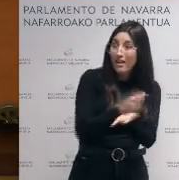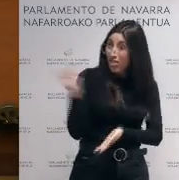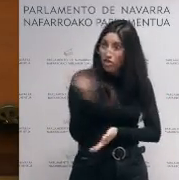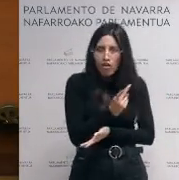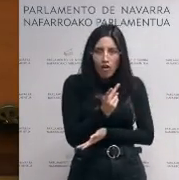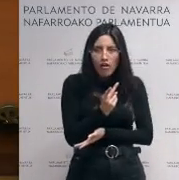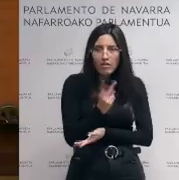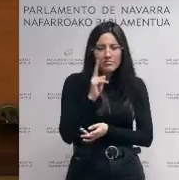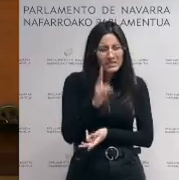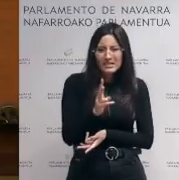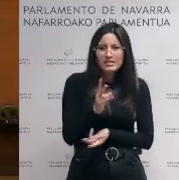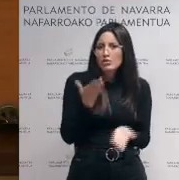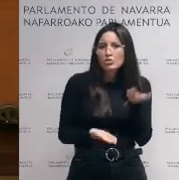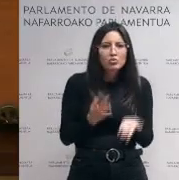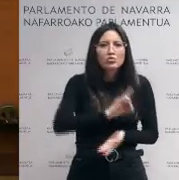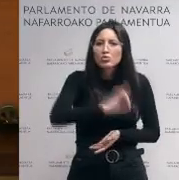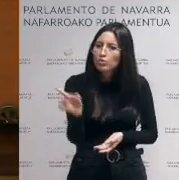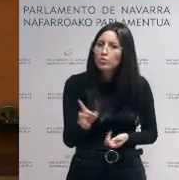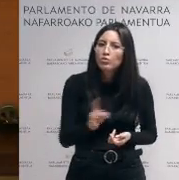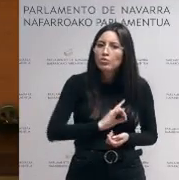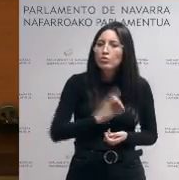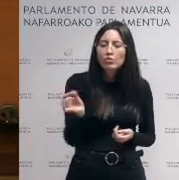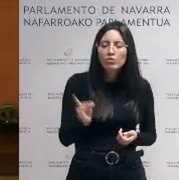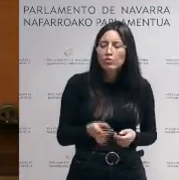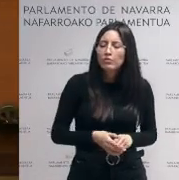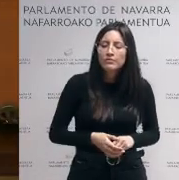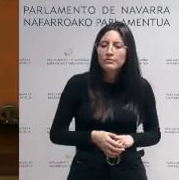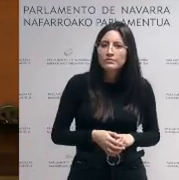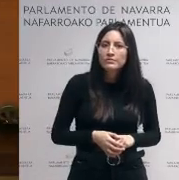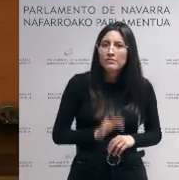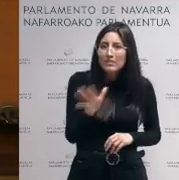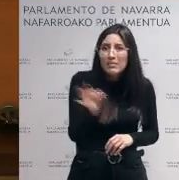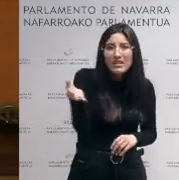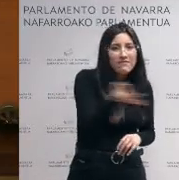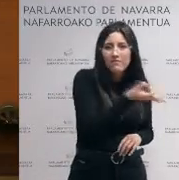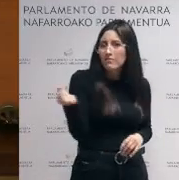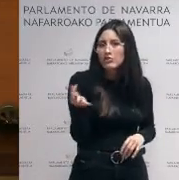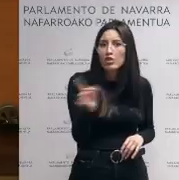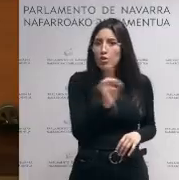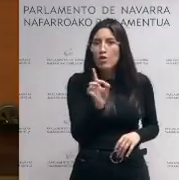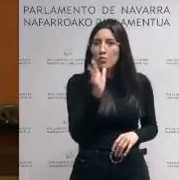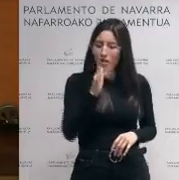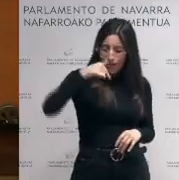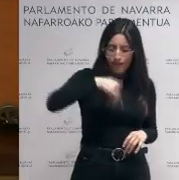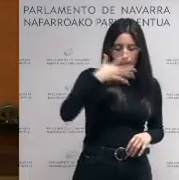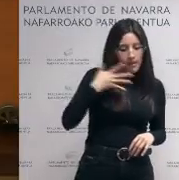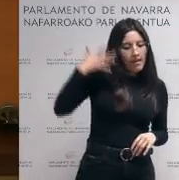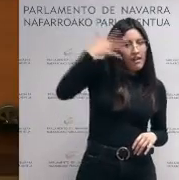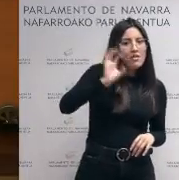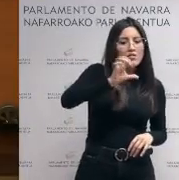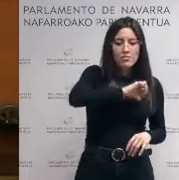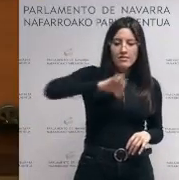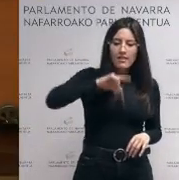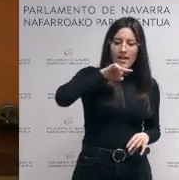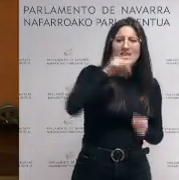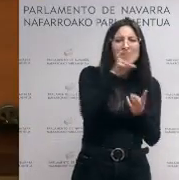justo. No es justo. Y no es eficiente convertir a Navarra en la comunidad en la que más